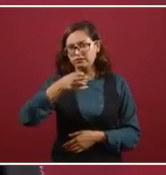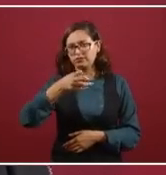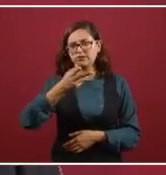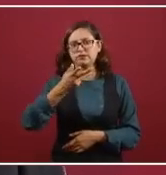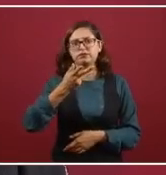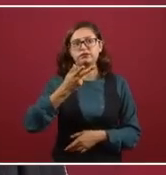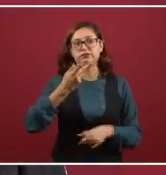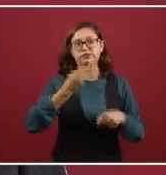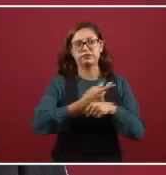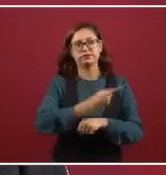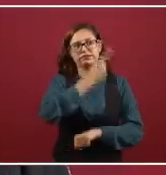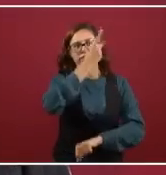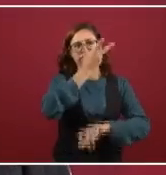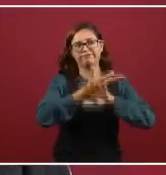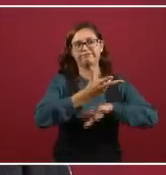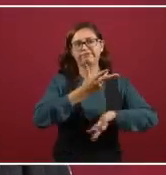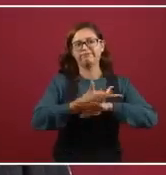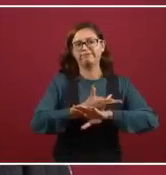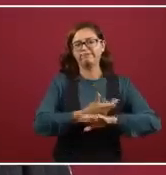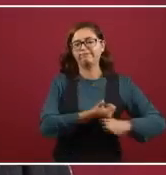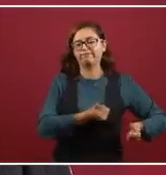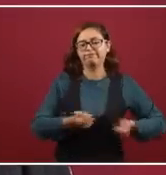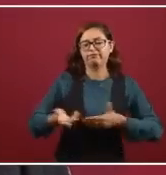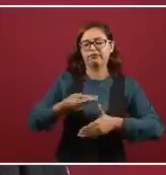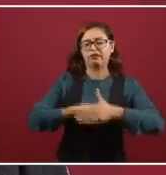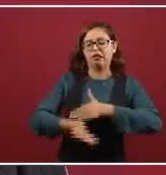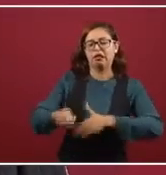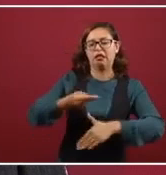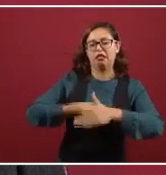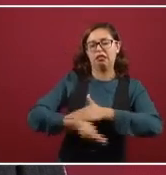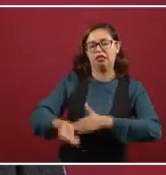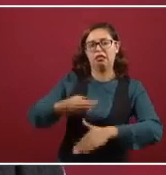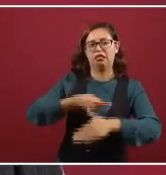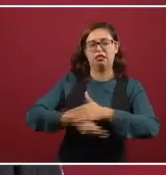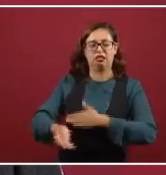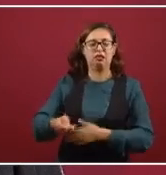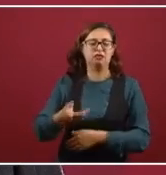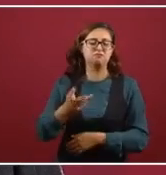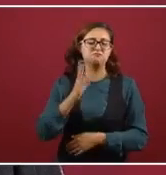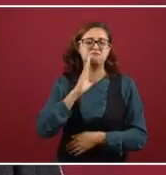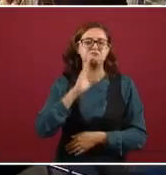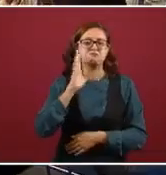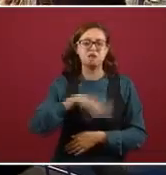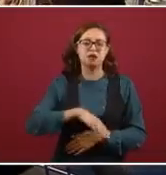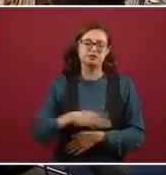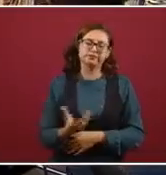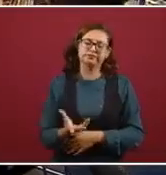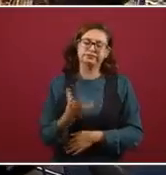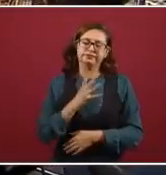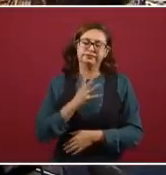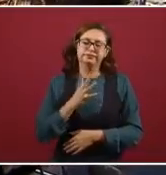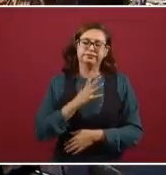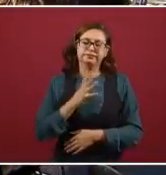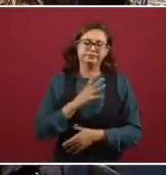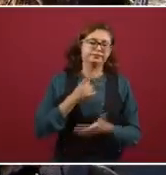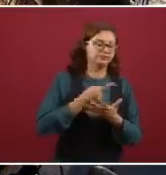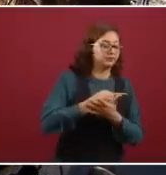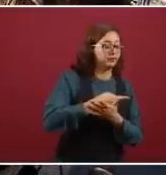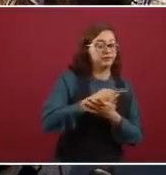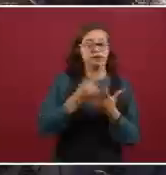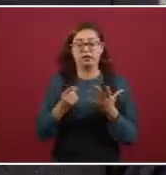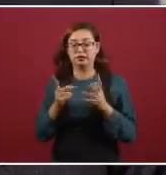de contrabando al país. Entonces sí hay una influencia. Entonces, todo este tema de las